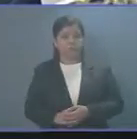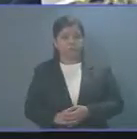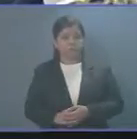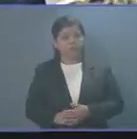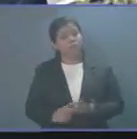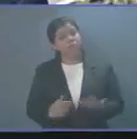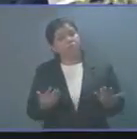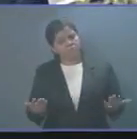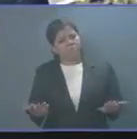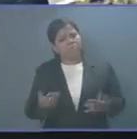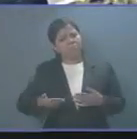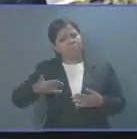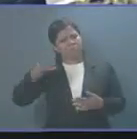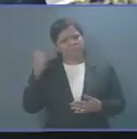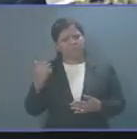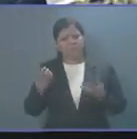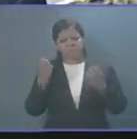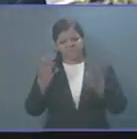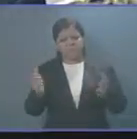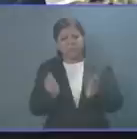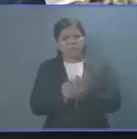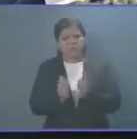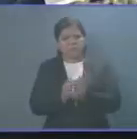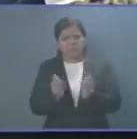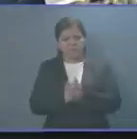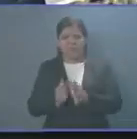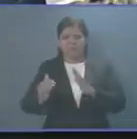que enfrentó muchos obstáculos en ese momento,